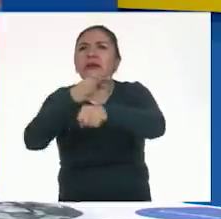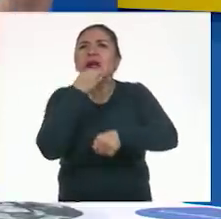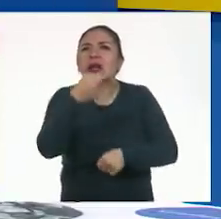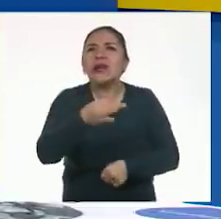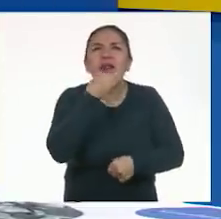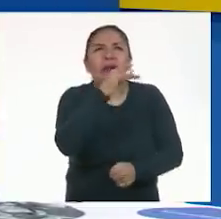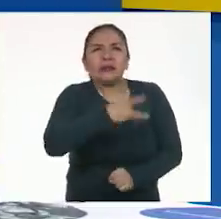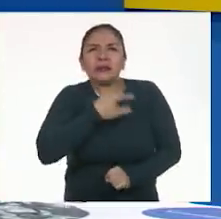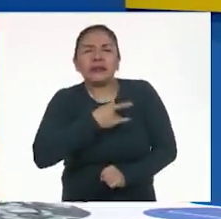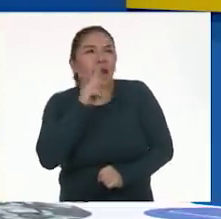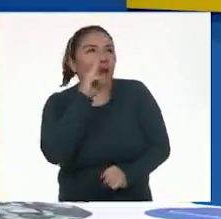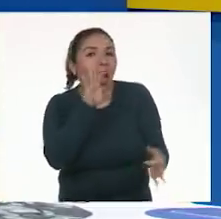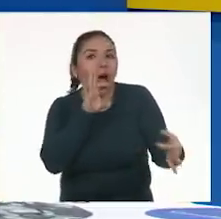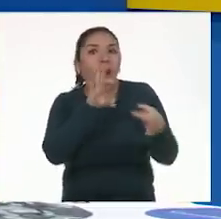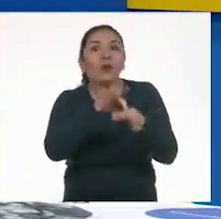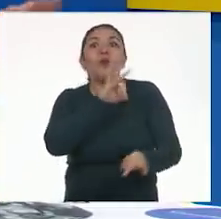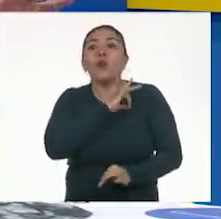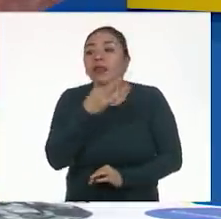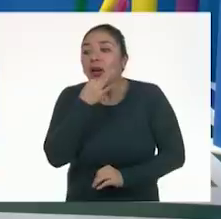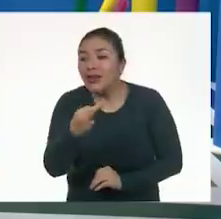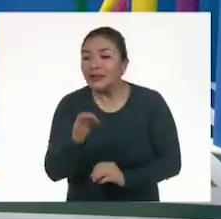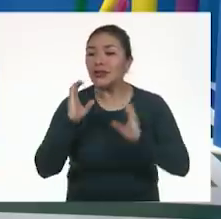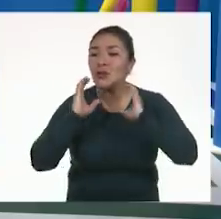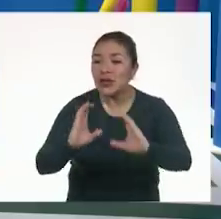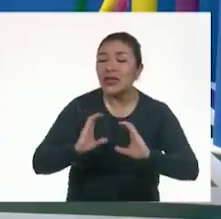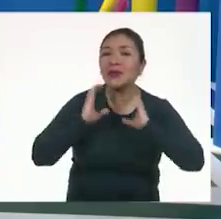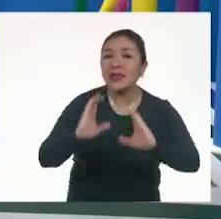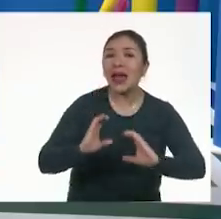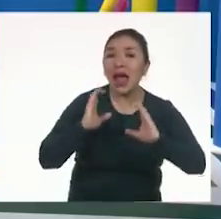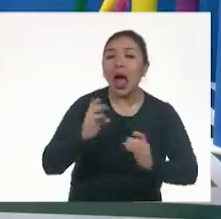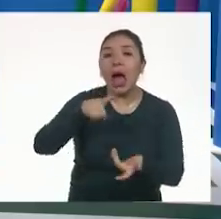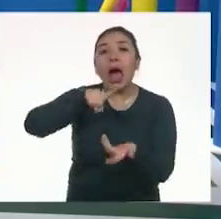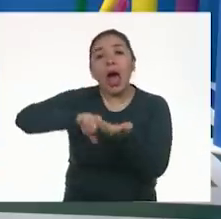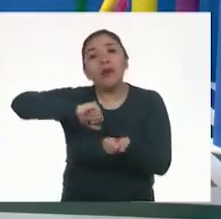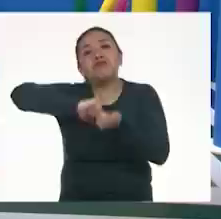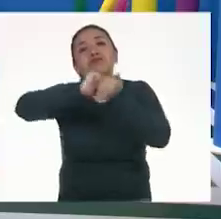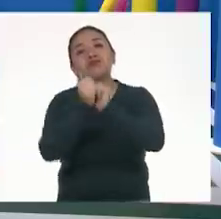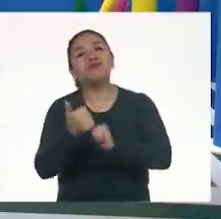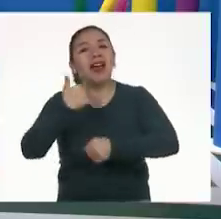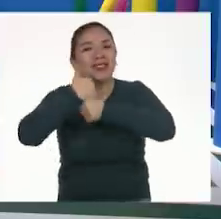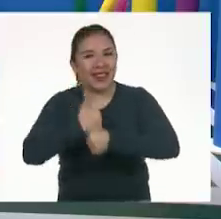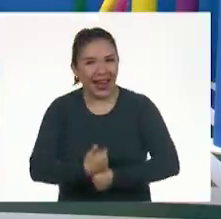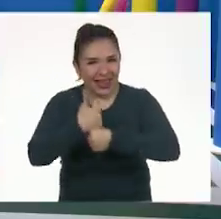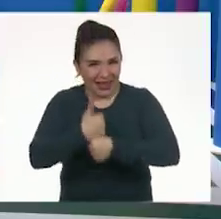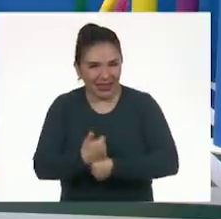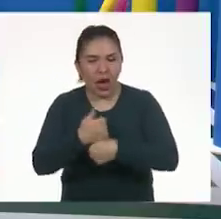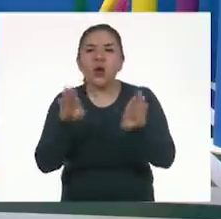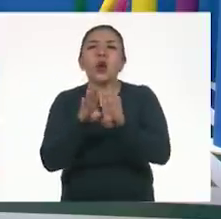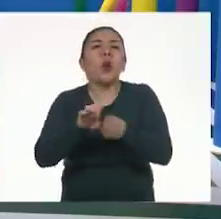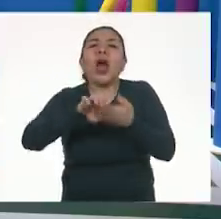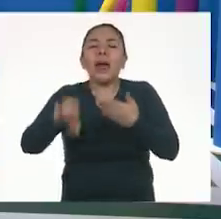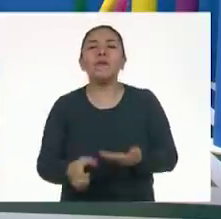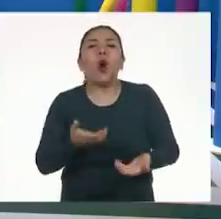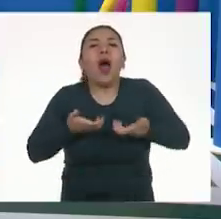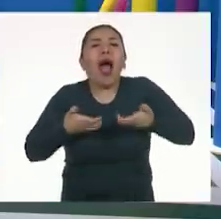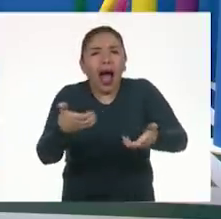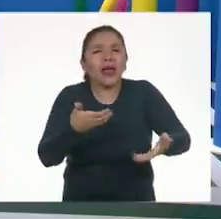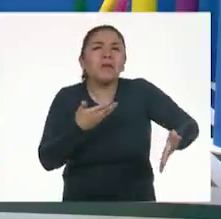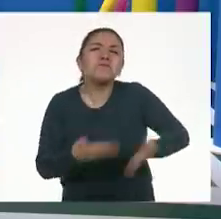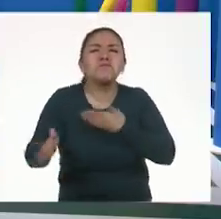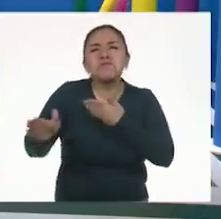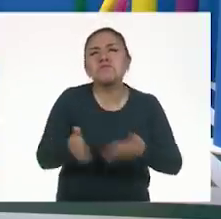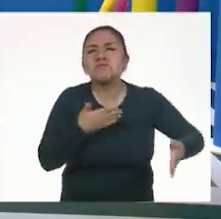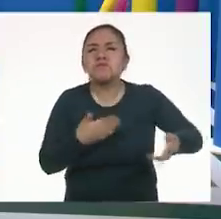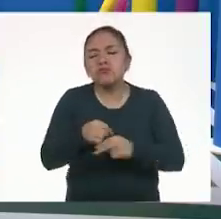nos están previniendo lo que podría ser una tragedia, como cruzar la calle. Cuando